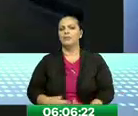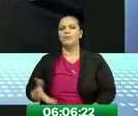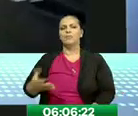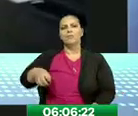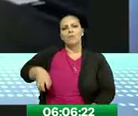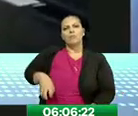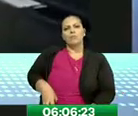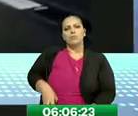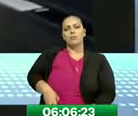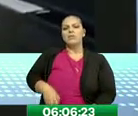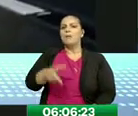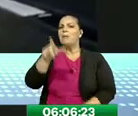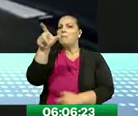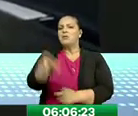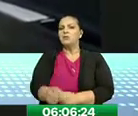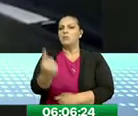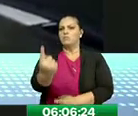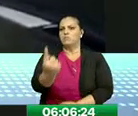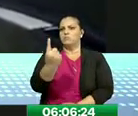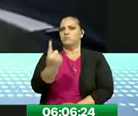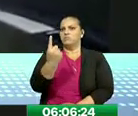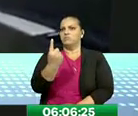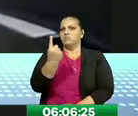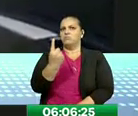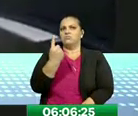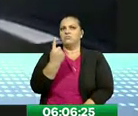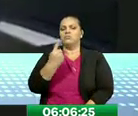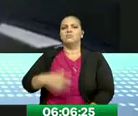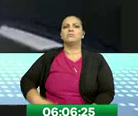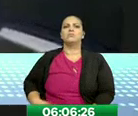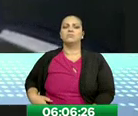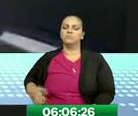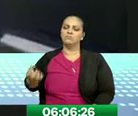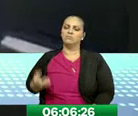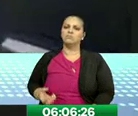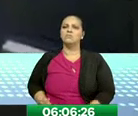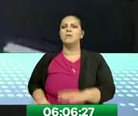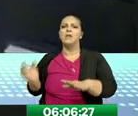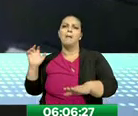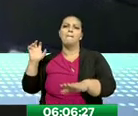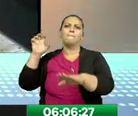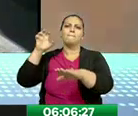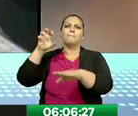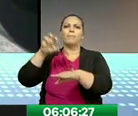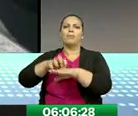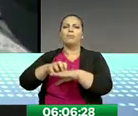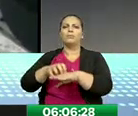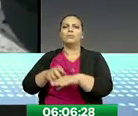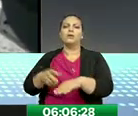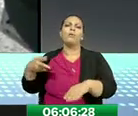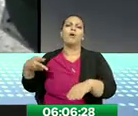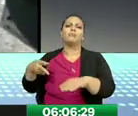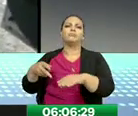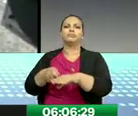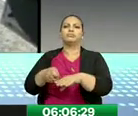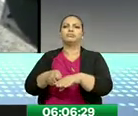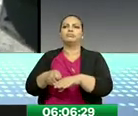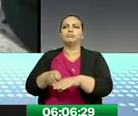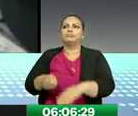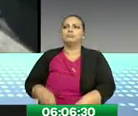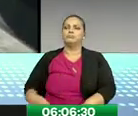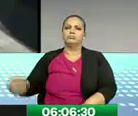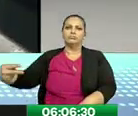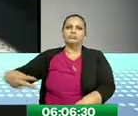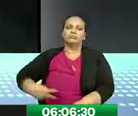los uniformados, la gente de la ATM tampoco tiene las armas precisamente. No les permite, para poder repeler la ley no les permite portar armas, pero sí les